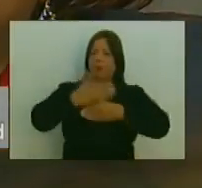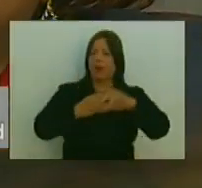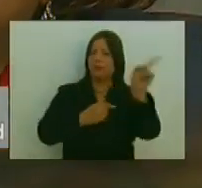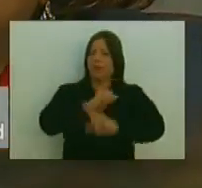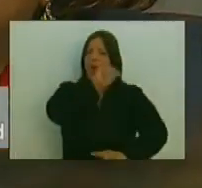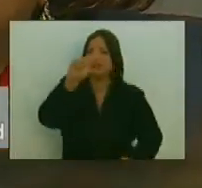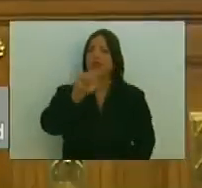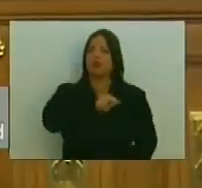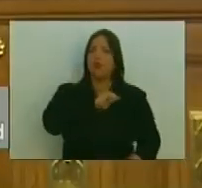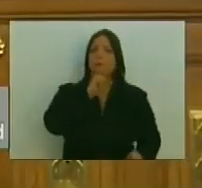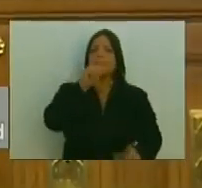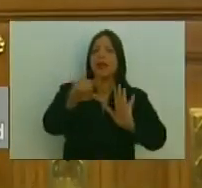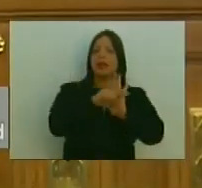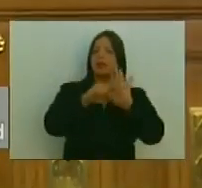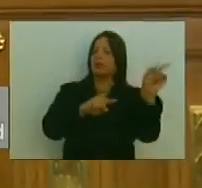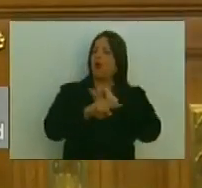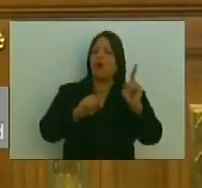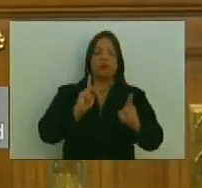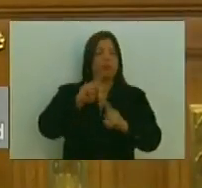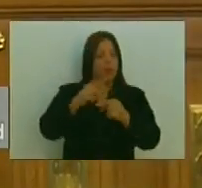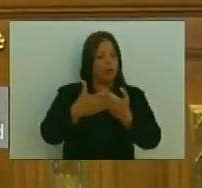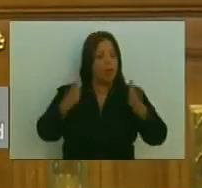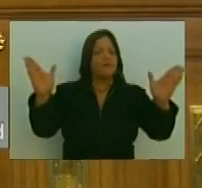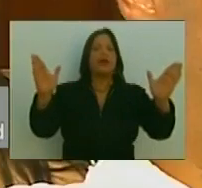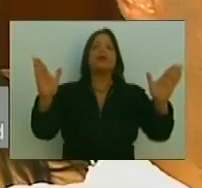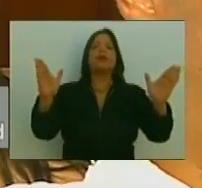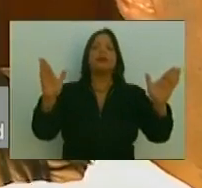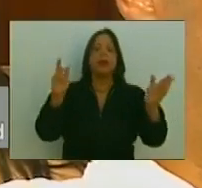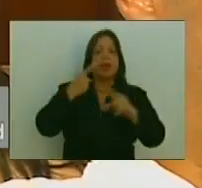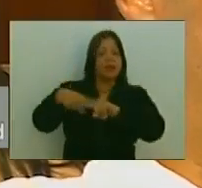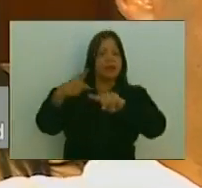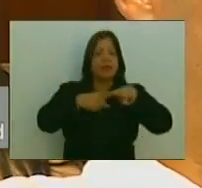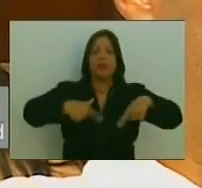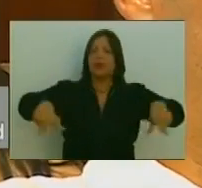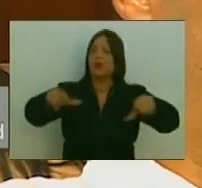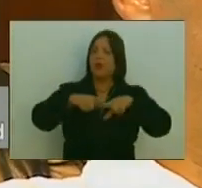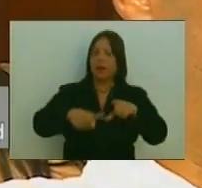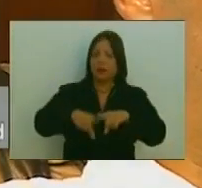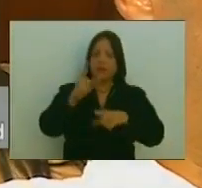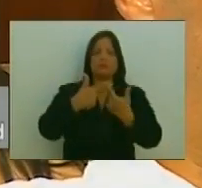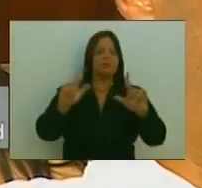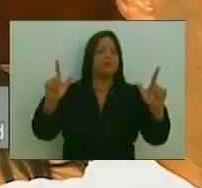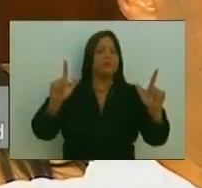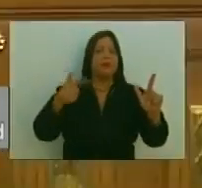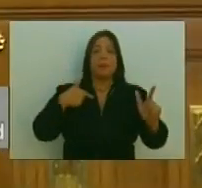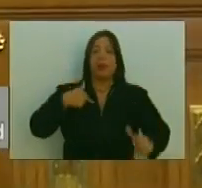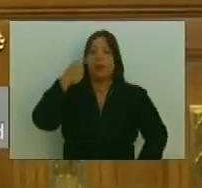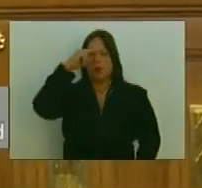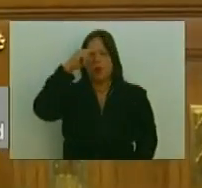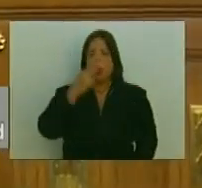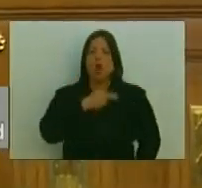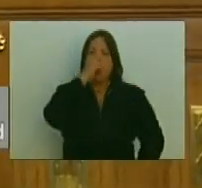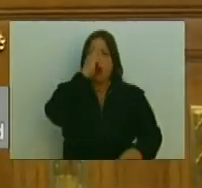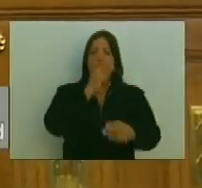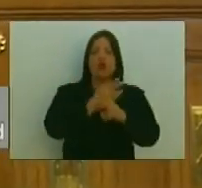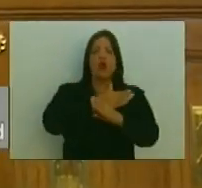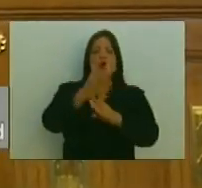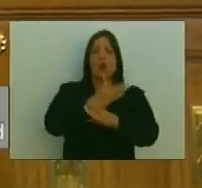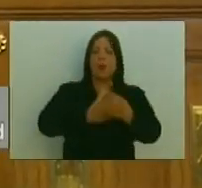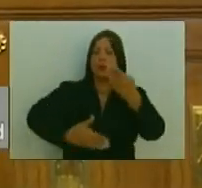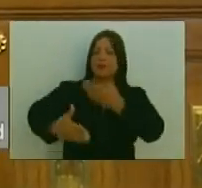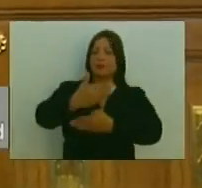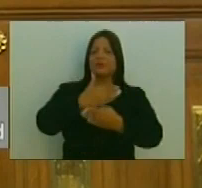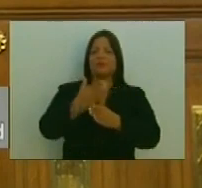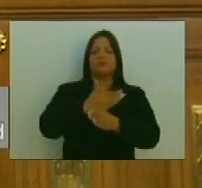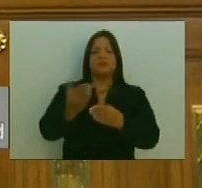que impidan el acceso de las personas con discapacidad a los diferentes espacios. De verdad, para mí es un honor haber compartido y